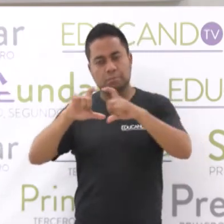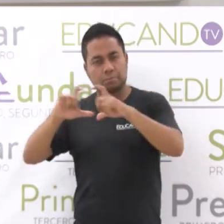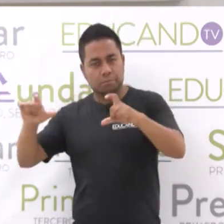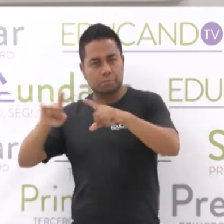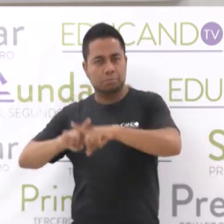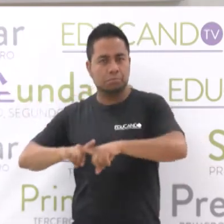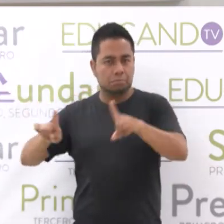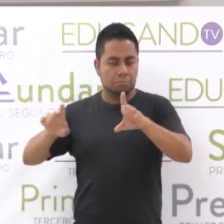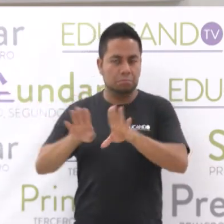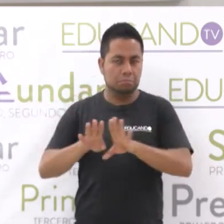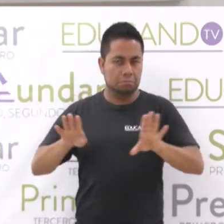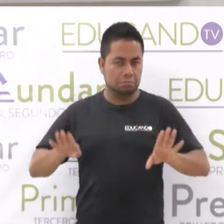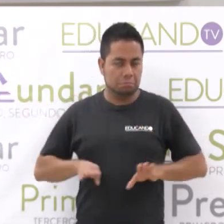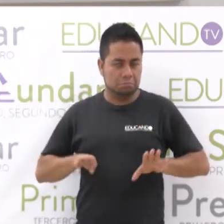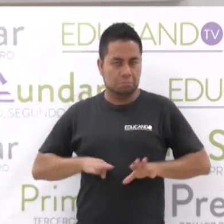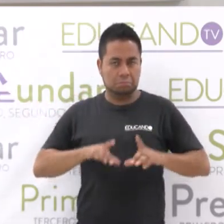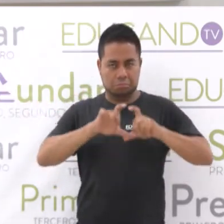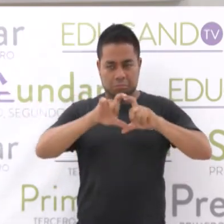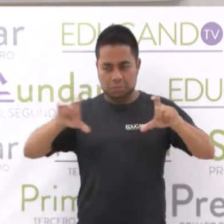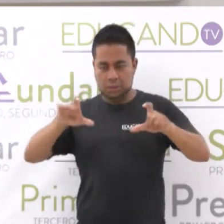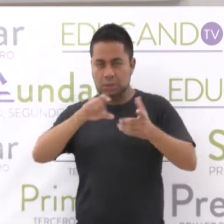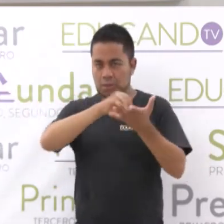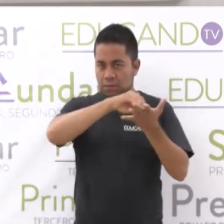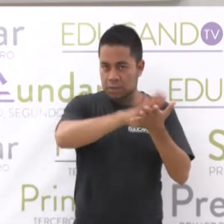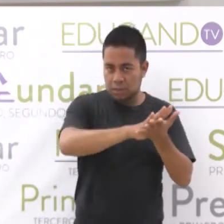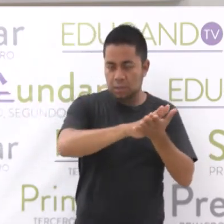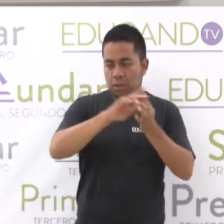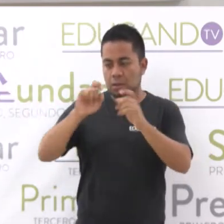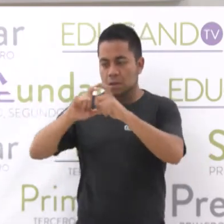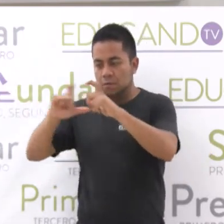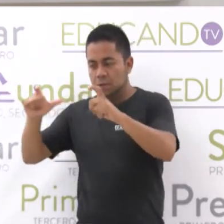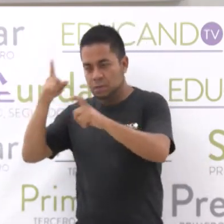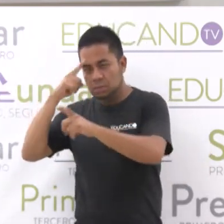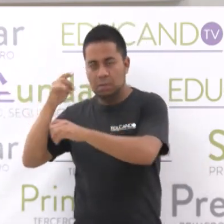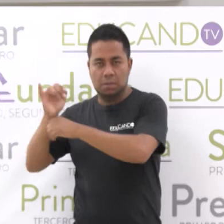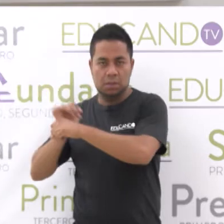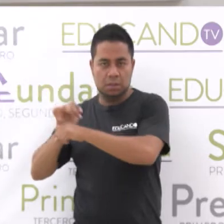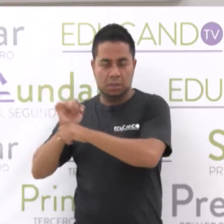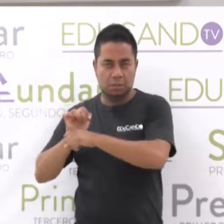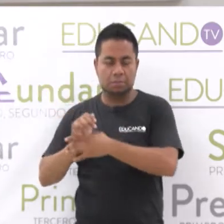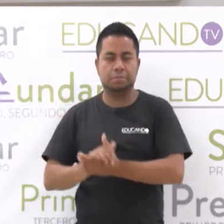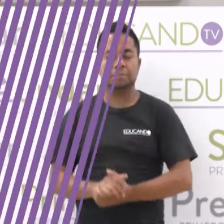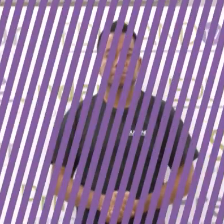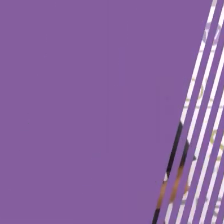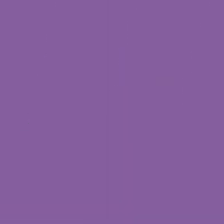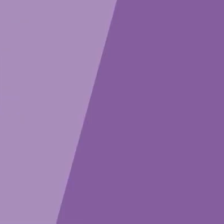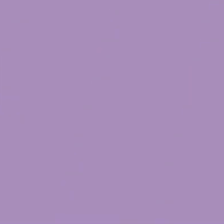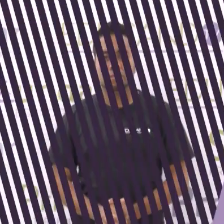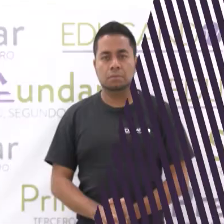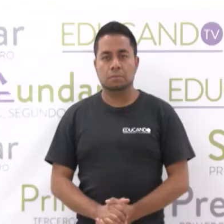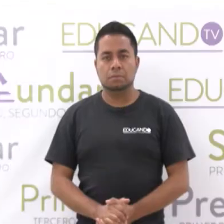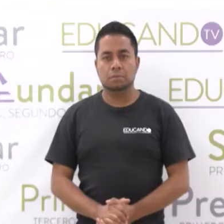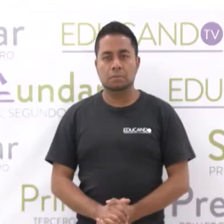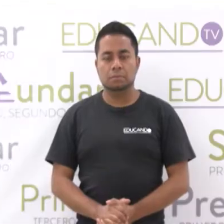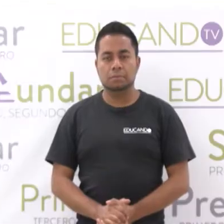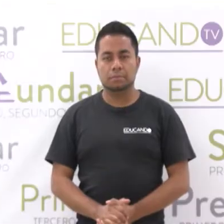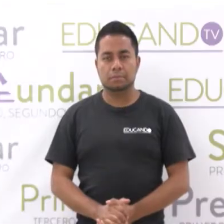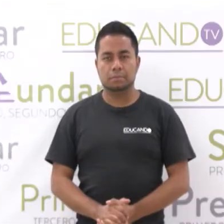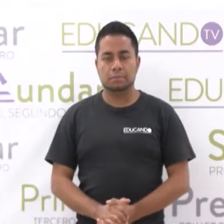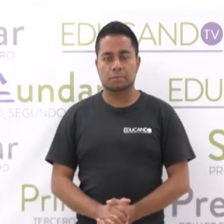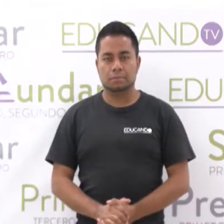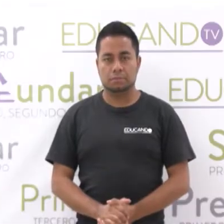grandes campos de fichas de registro y fichas de investigación. Ahora bien, las fichas de